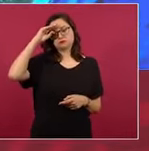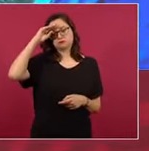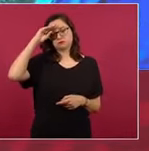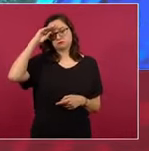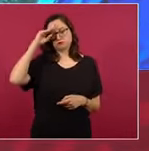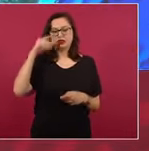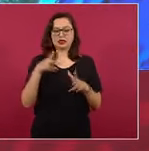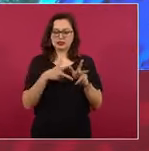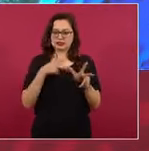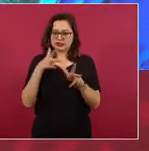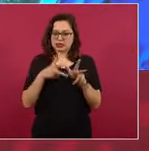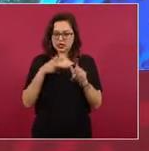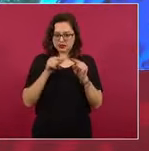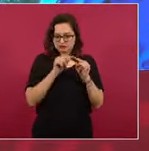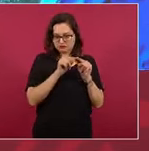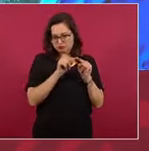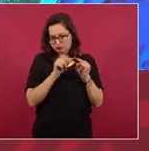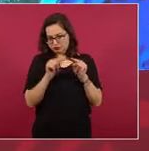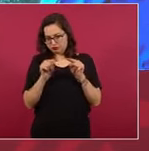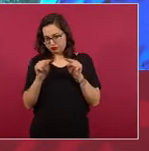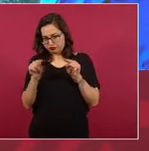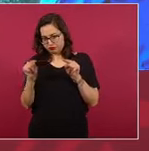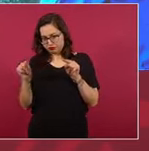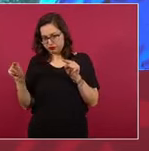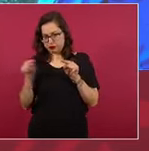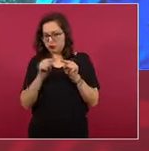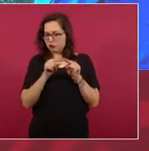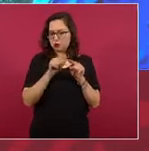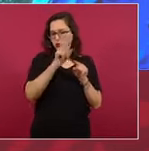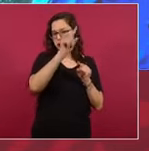Entonces, irnos, en vez de hacer esto,